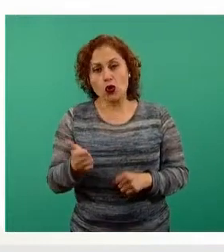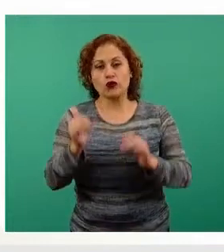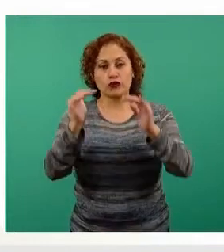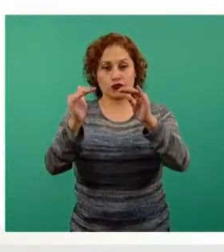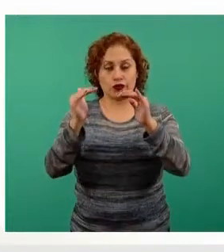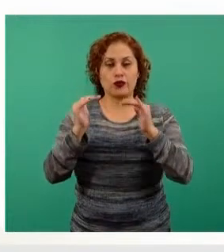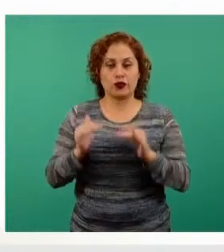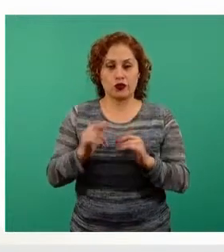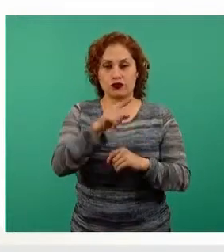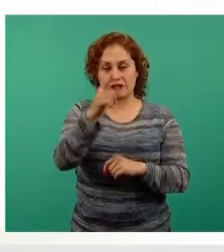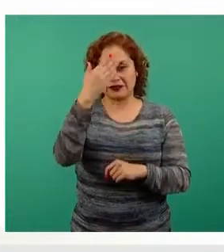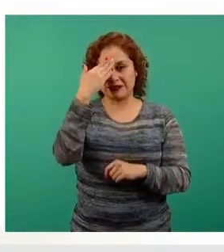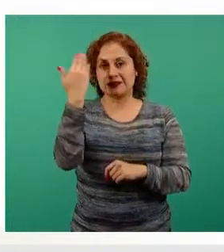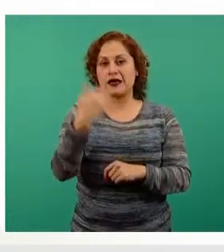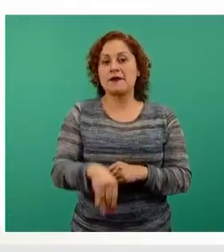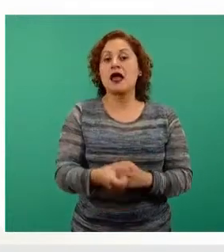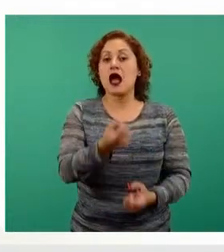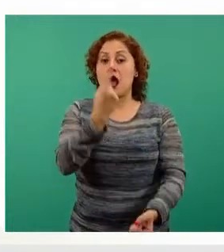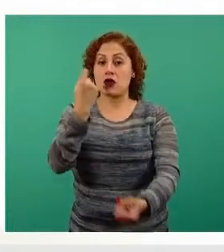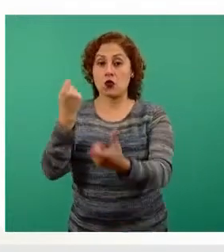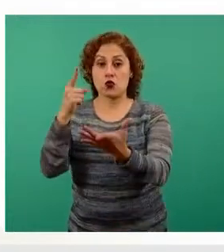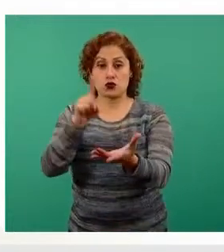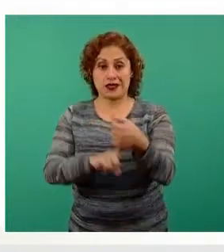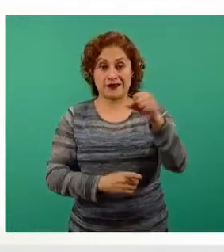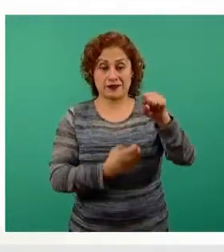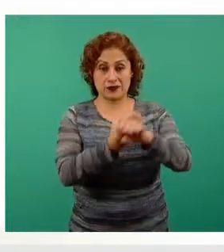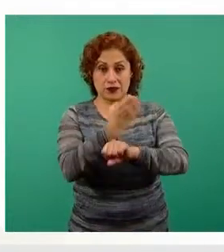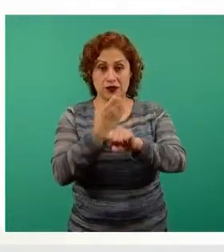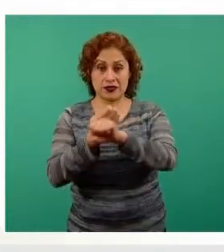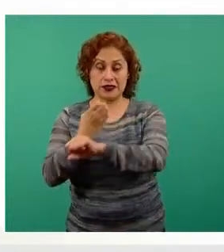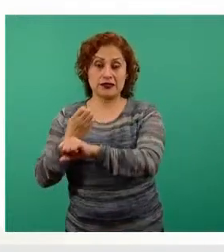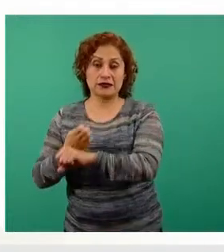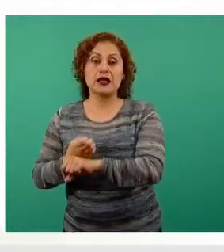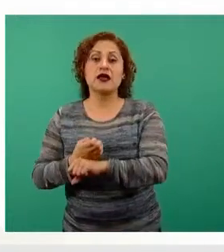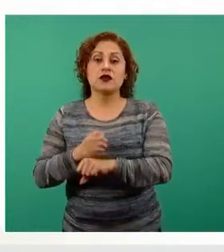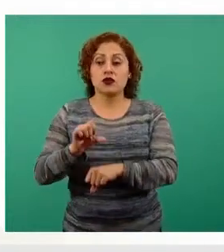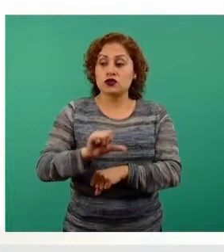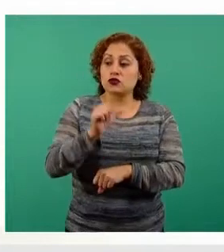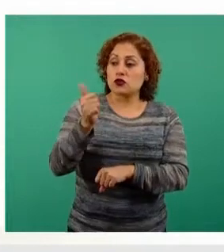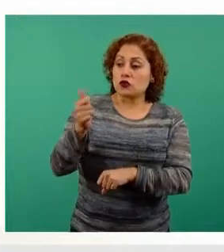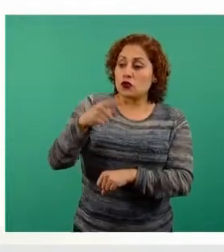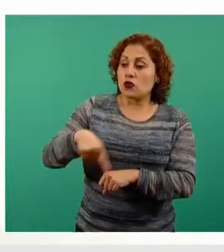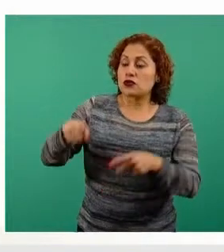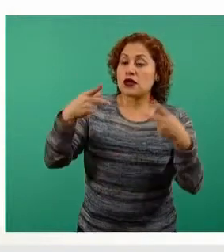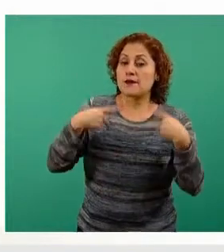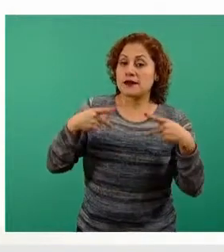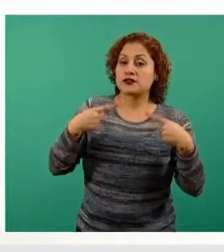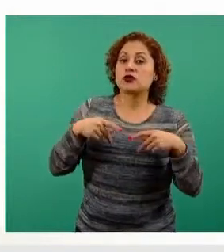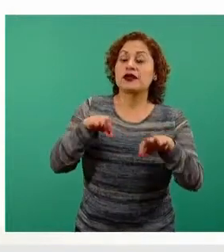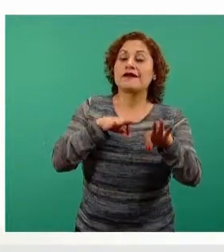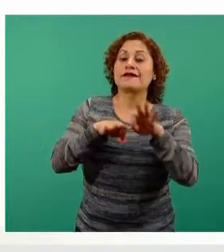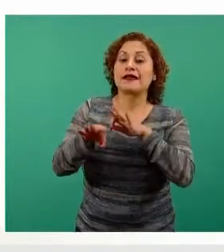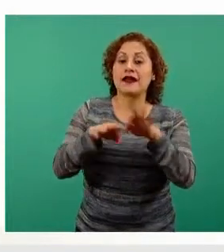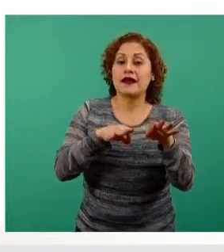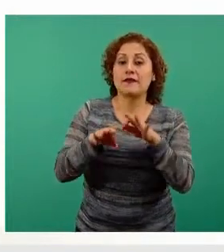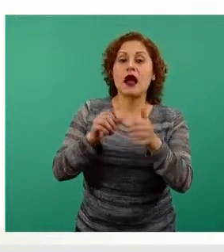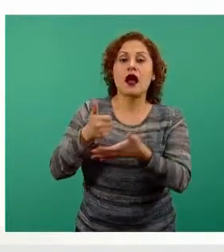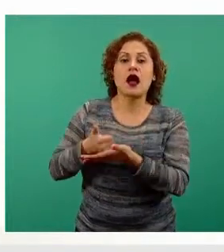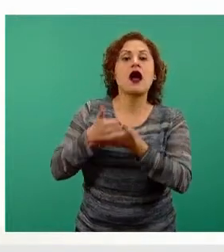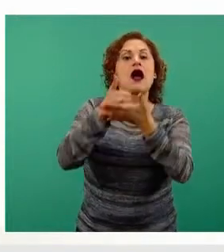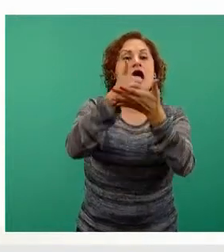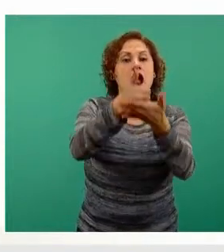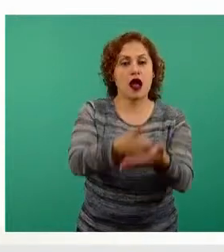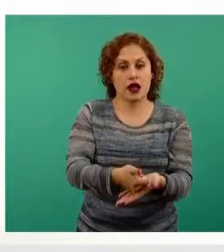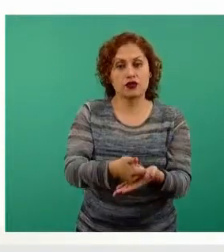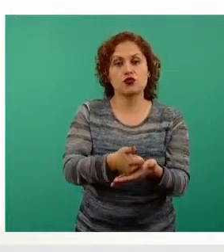que pudieron identificar ya a la totalidad o a la gran mayoría de los trabajadores de salud de primera línea y de seguro han